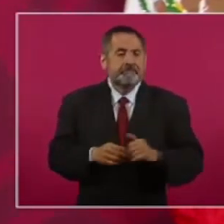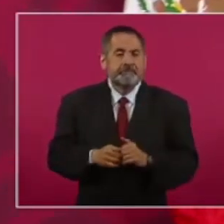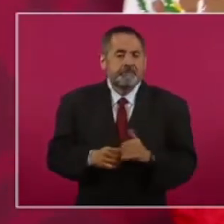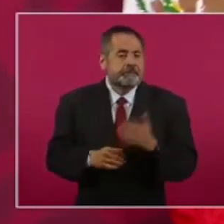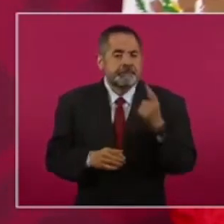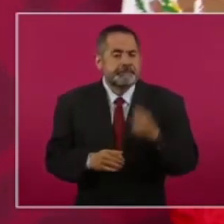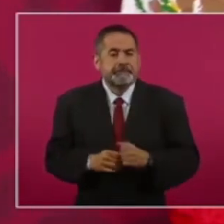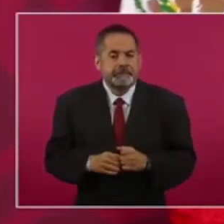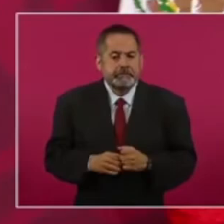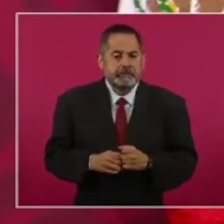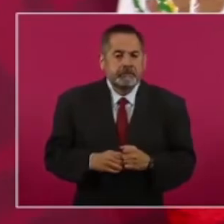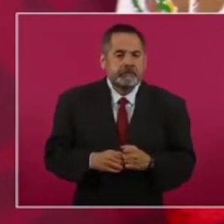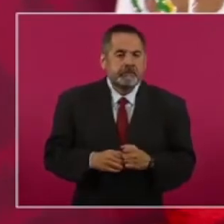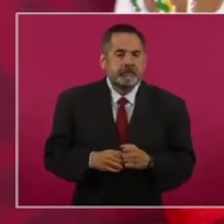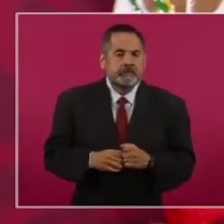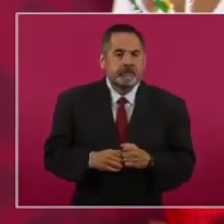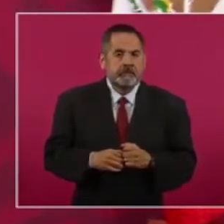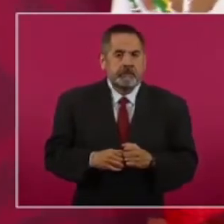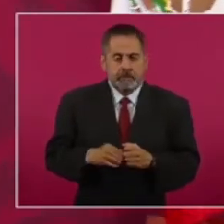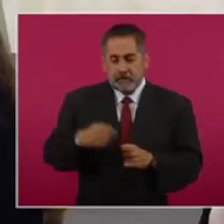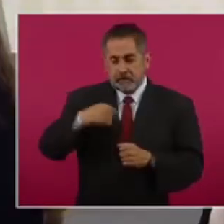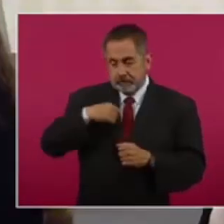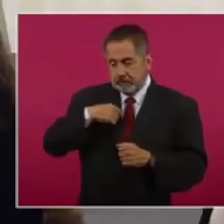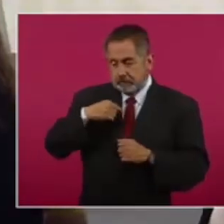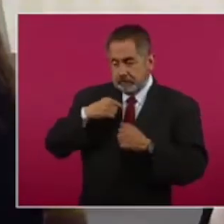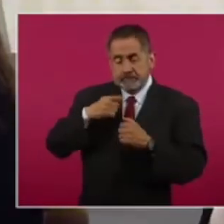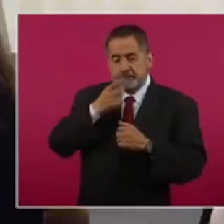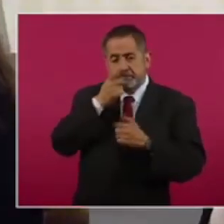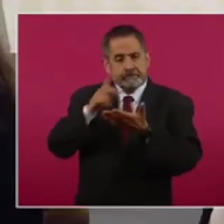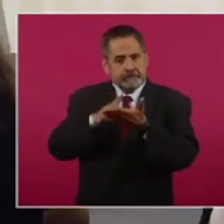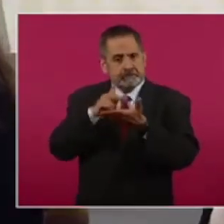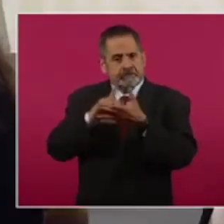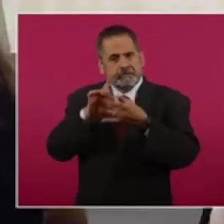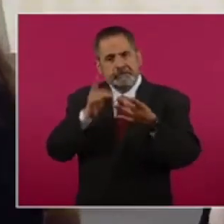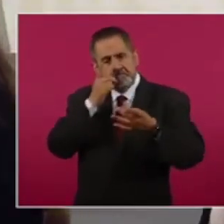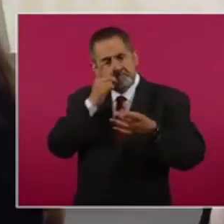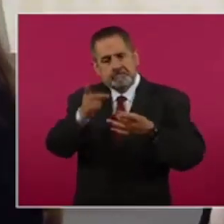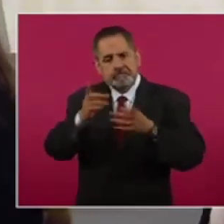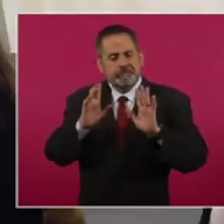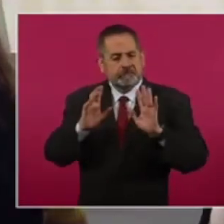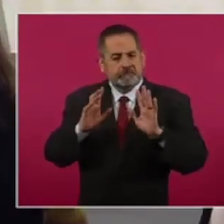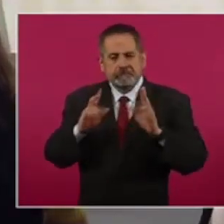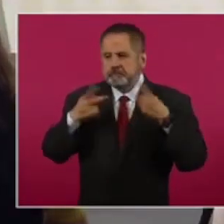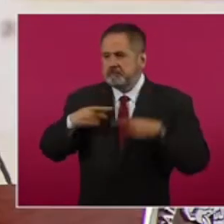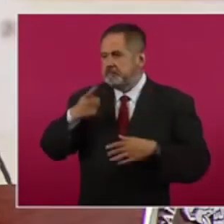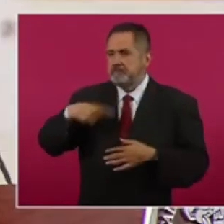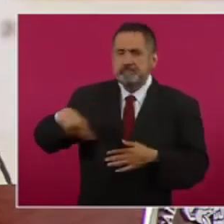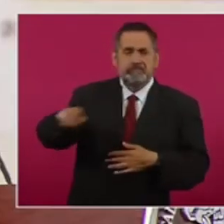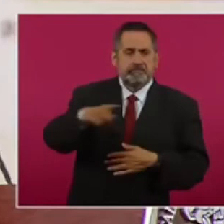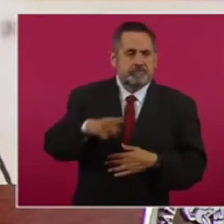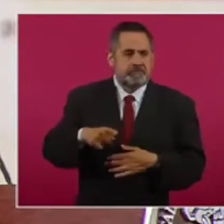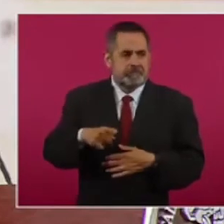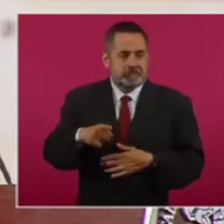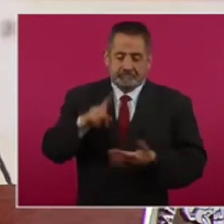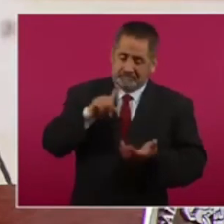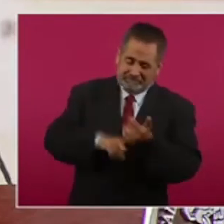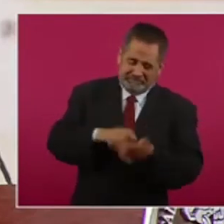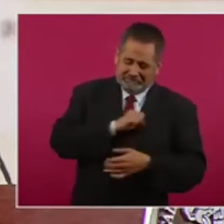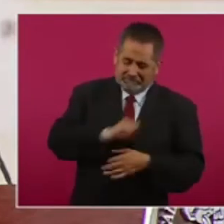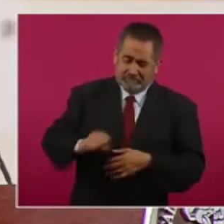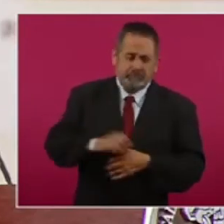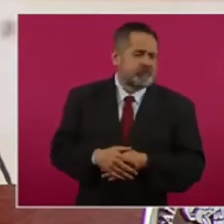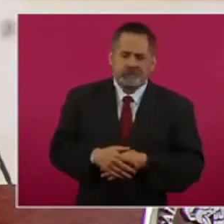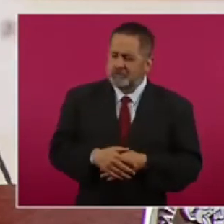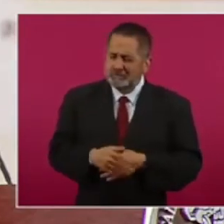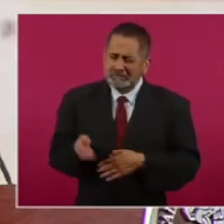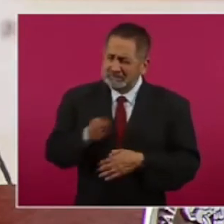Porque yo sostengo que el ser humano no es malo por